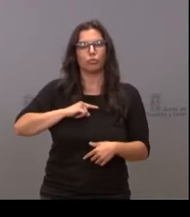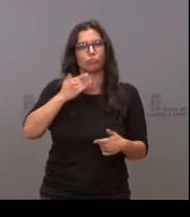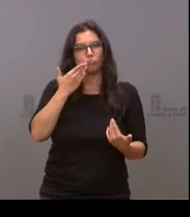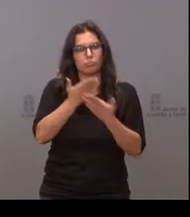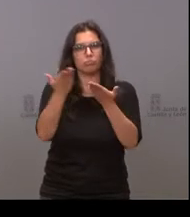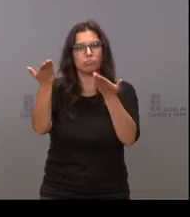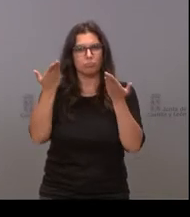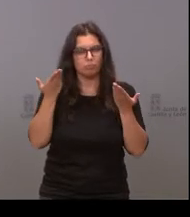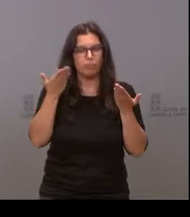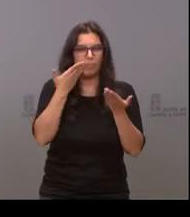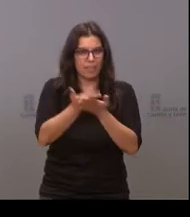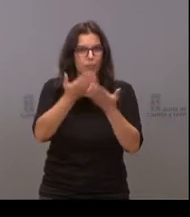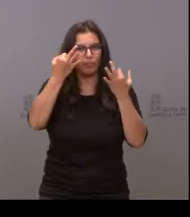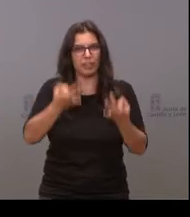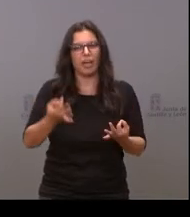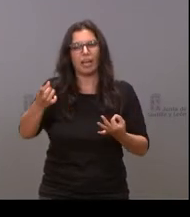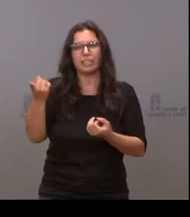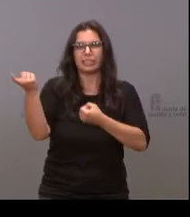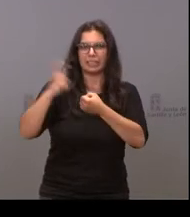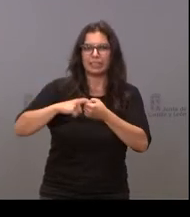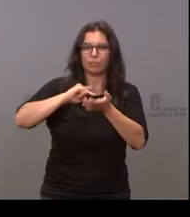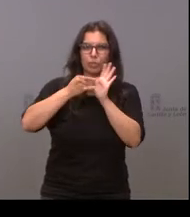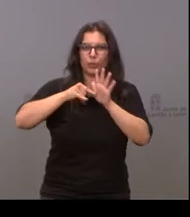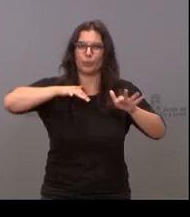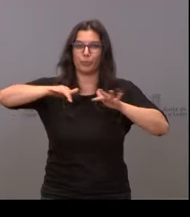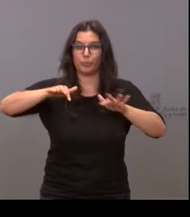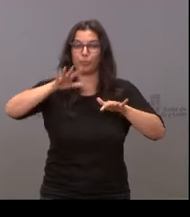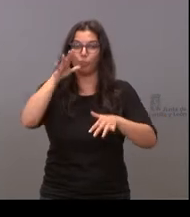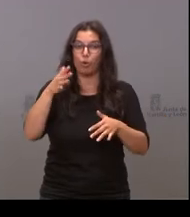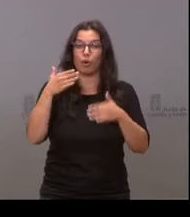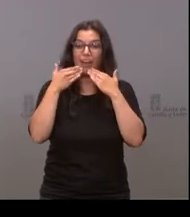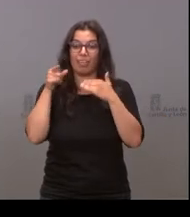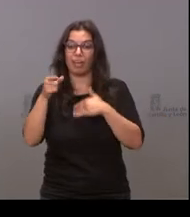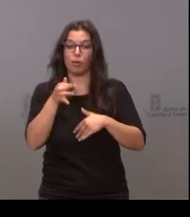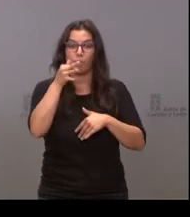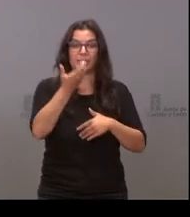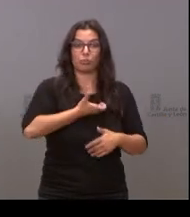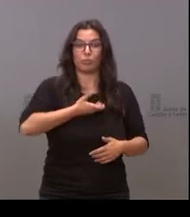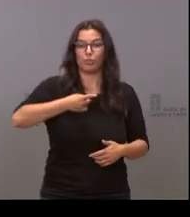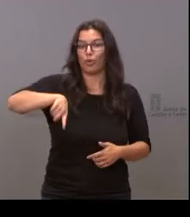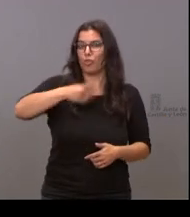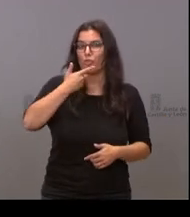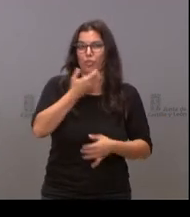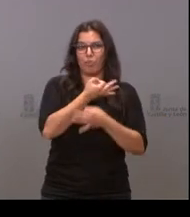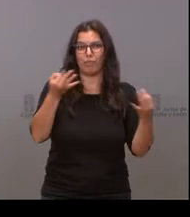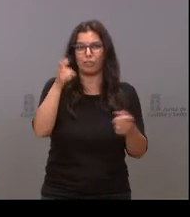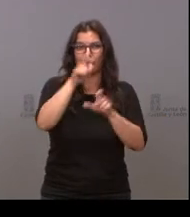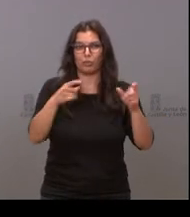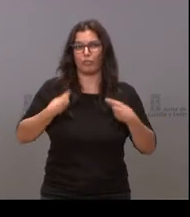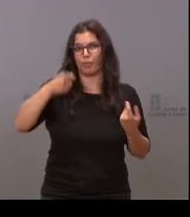de verdad que se impliquen en el proyecto porque junto a los ayuntamientos son quienes mejor conocer a sus pueblos y a sus